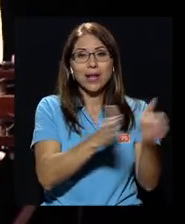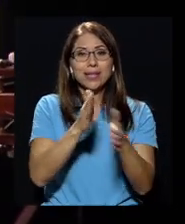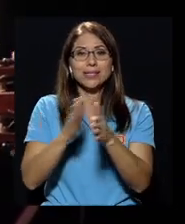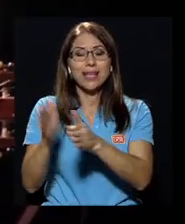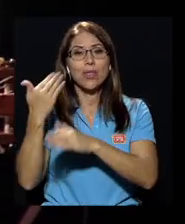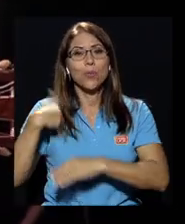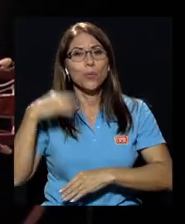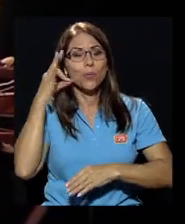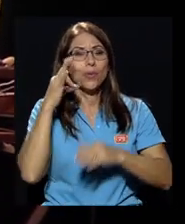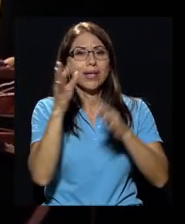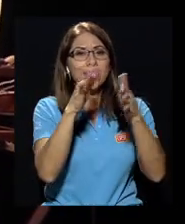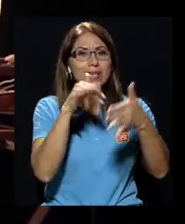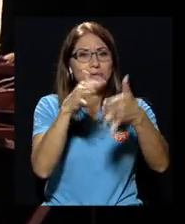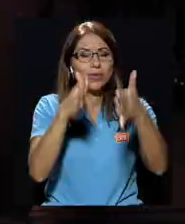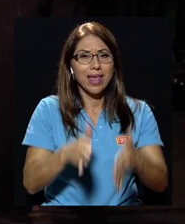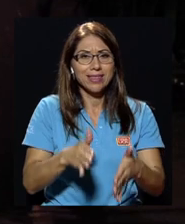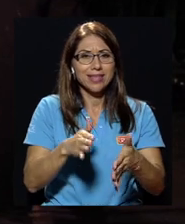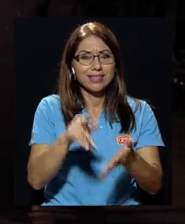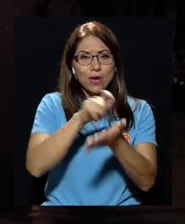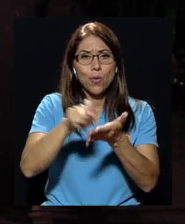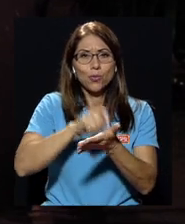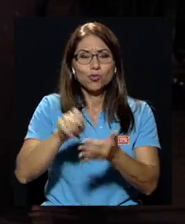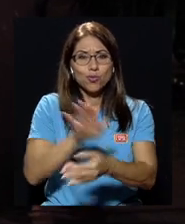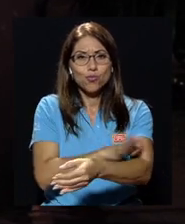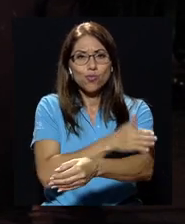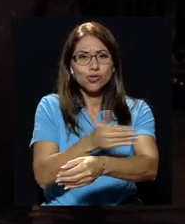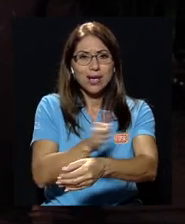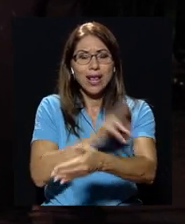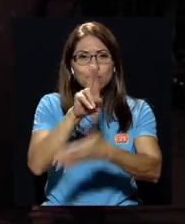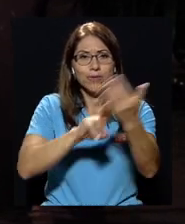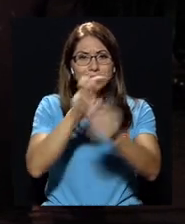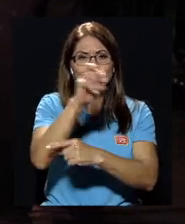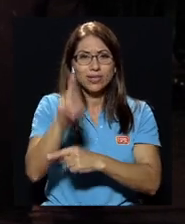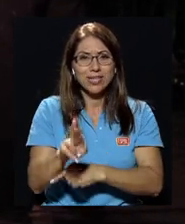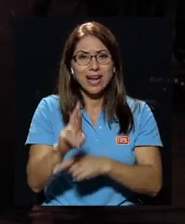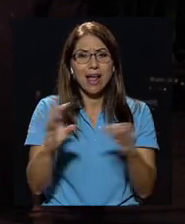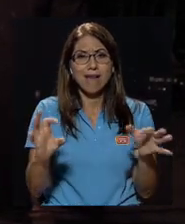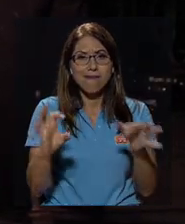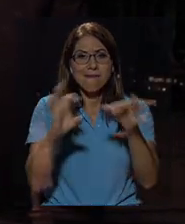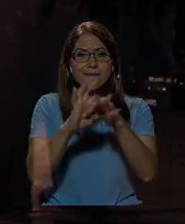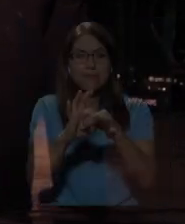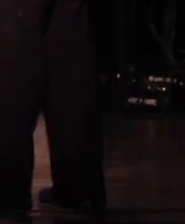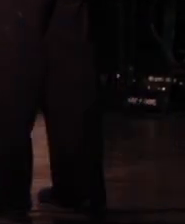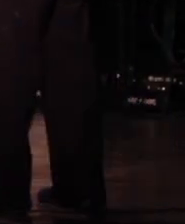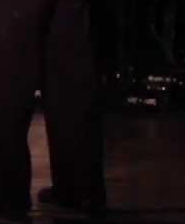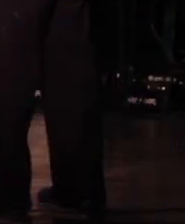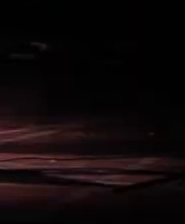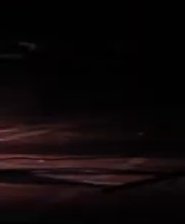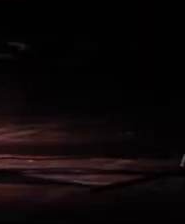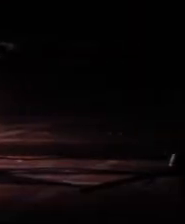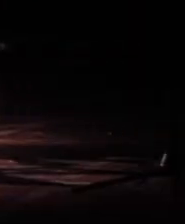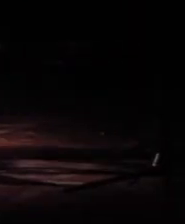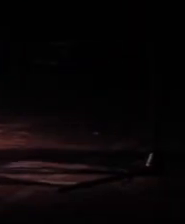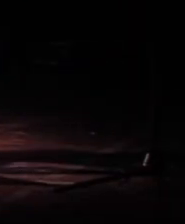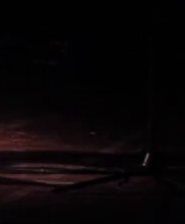estudiantes de composición musical de la Universidad de Costa Rica, en coordinación con la Escuela de Artes Musicales.